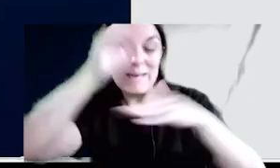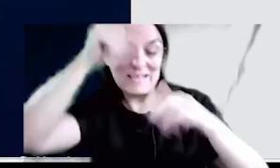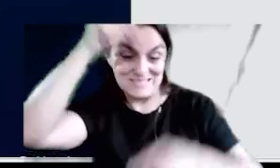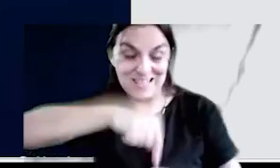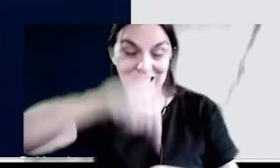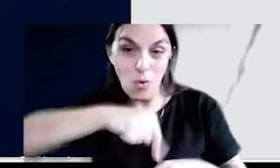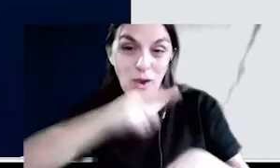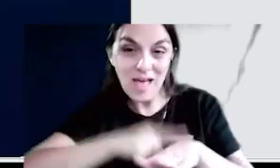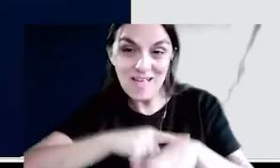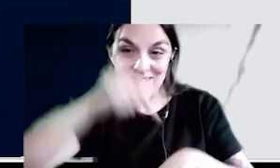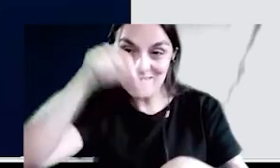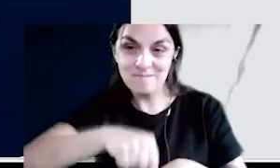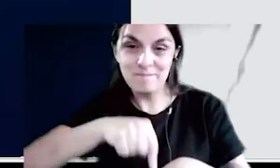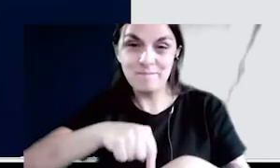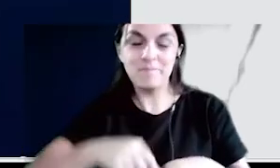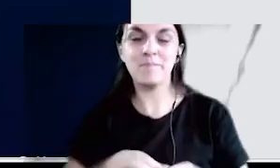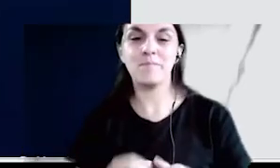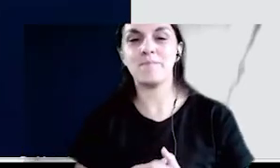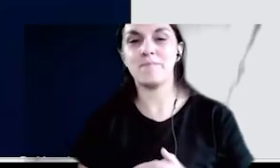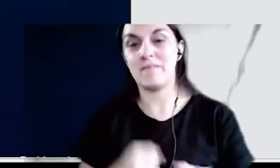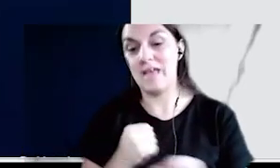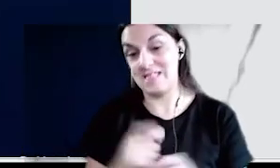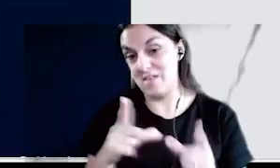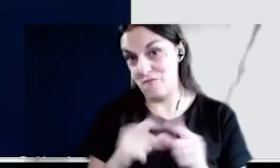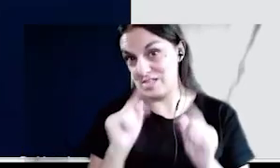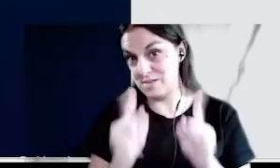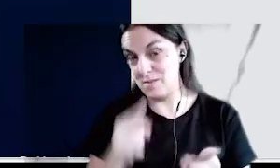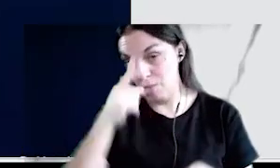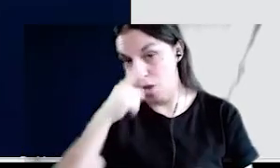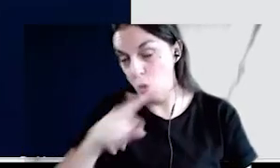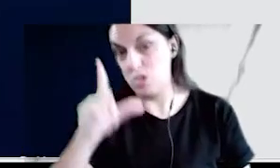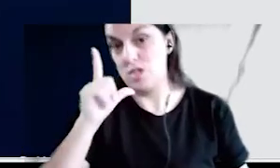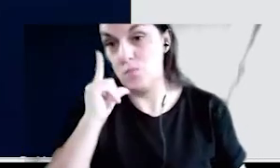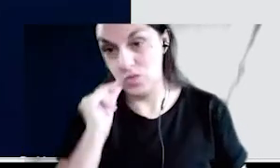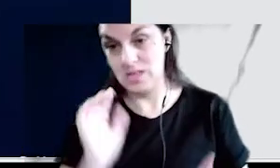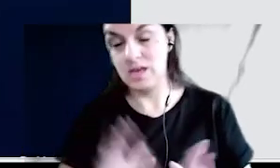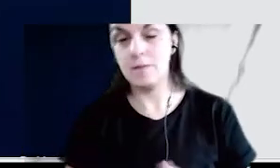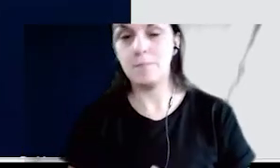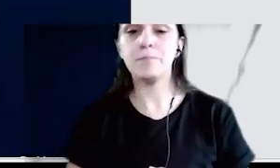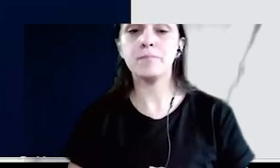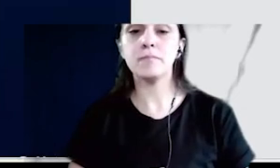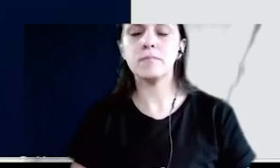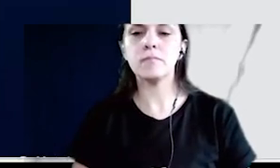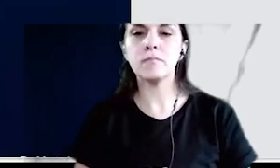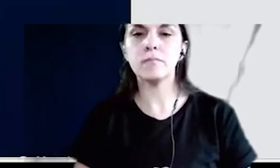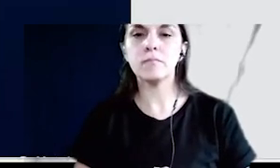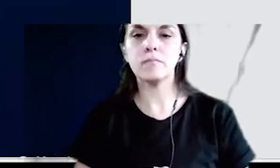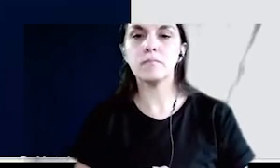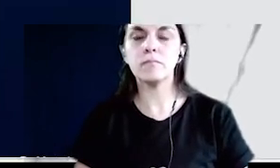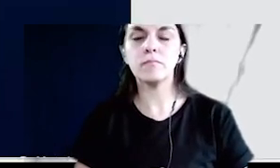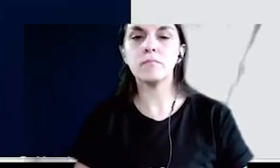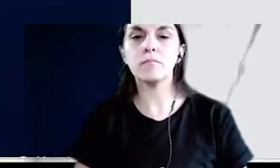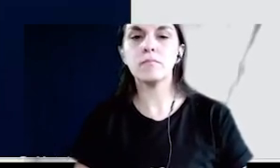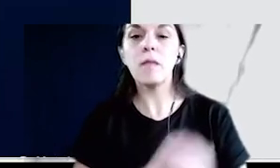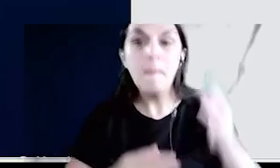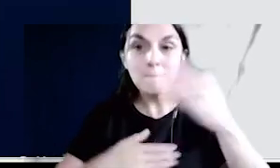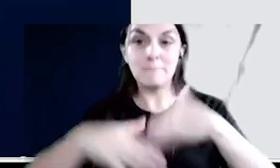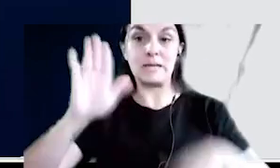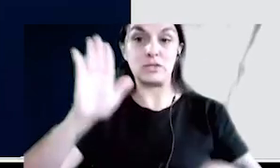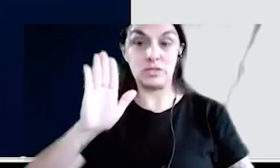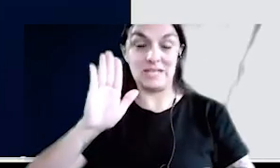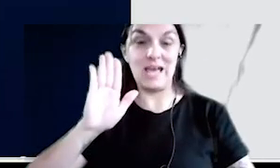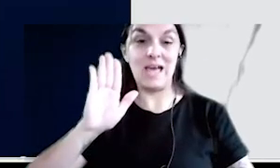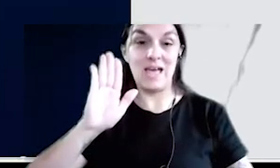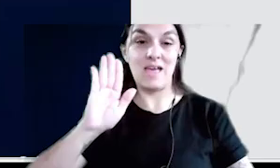dice el nombre de CIRADIC, a esa fecha. Y en la mayoría de las oportunidades